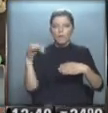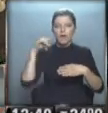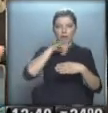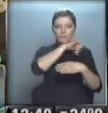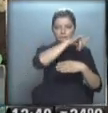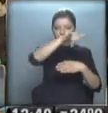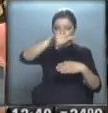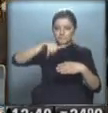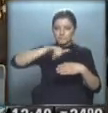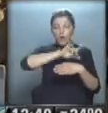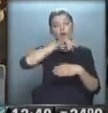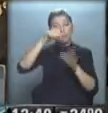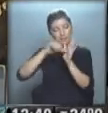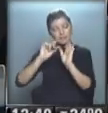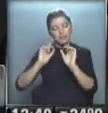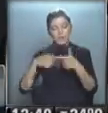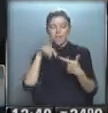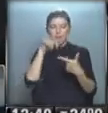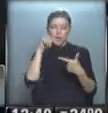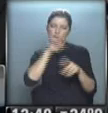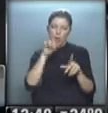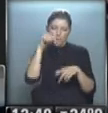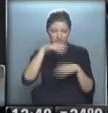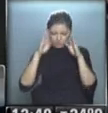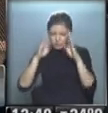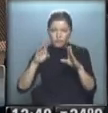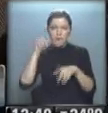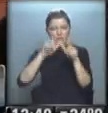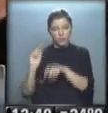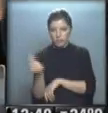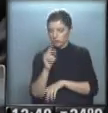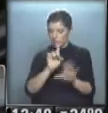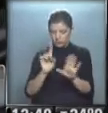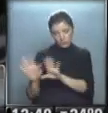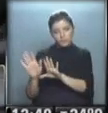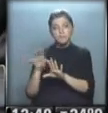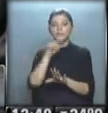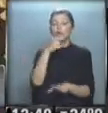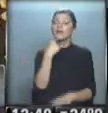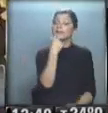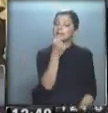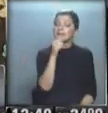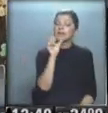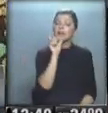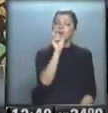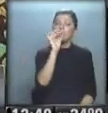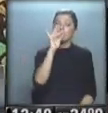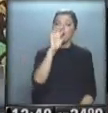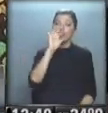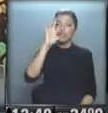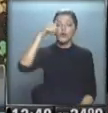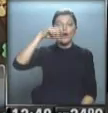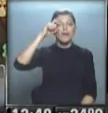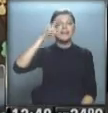otros países también los usan, pero no con estos fines macabros, ¿no es cierto? No, quería recordar que dron en realidad quiere decir